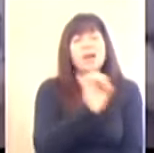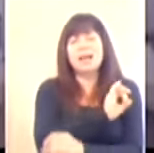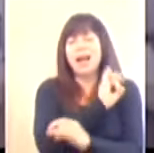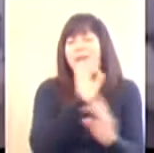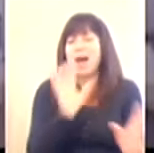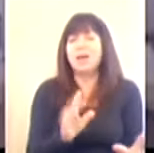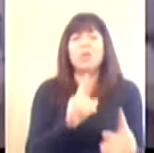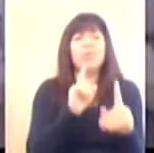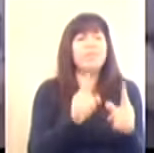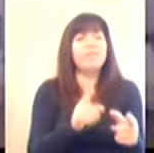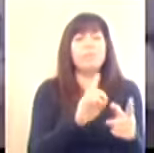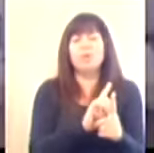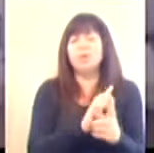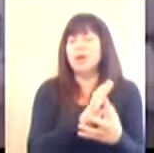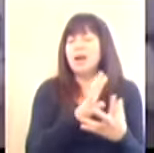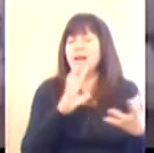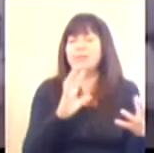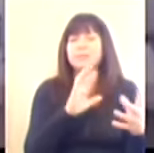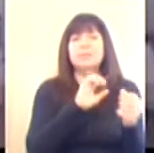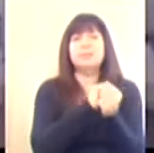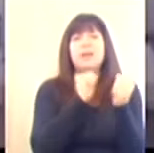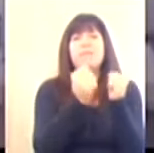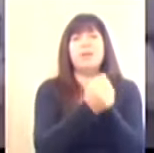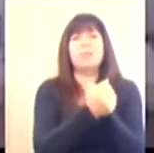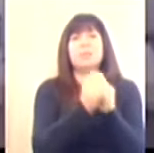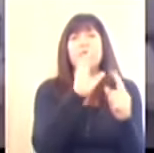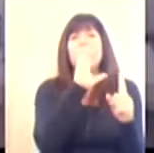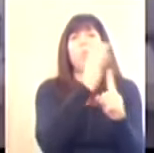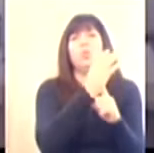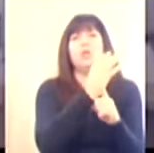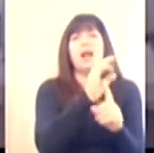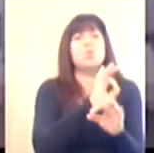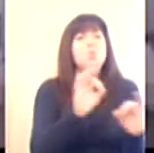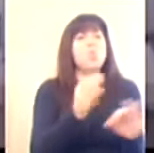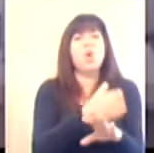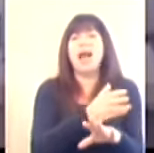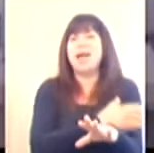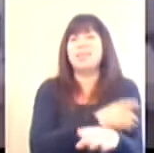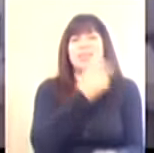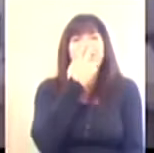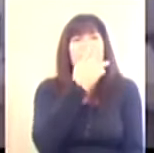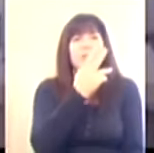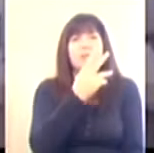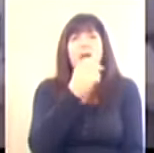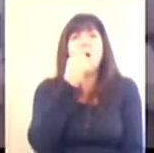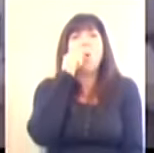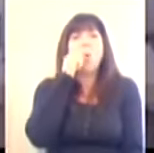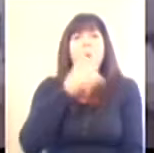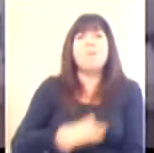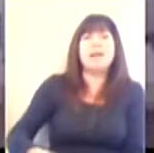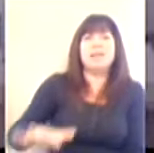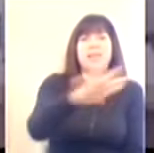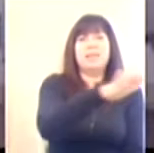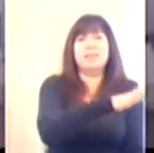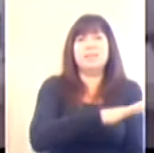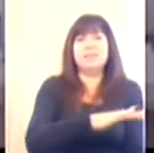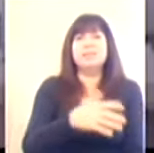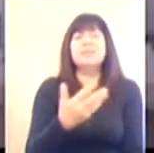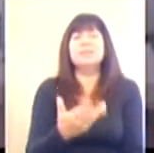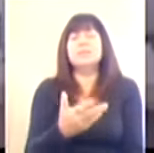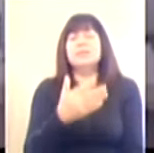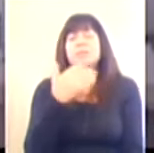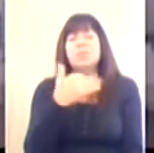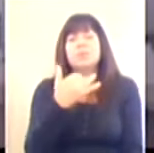que hacer, una transformación probablemente como nunca antes vista en la humanidad, el desafío de descarbonizar y que va a pasar por esta transformación